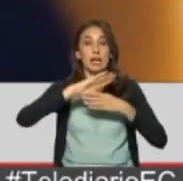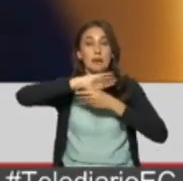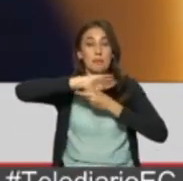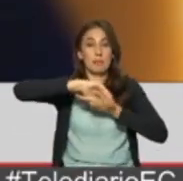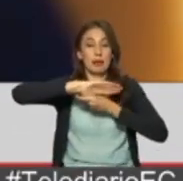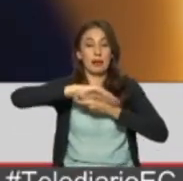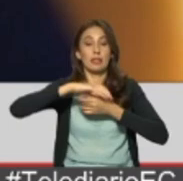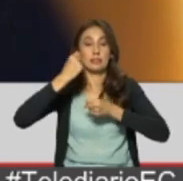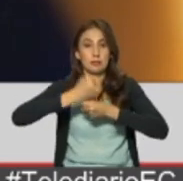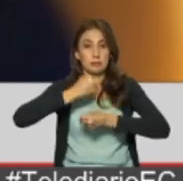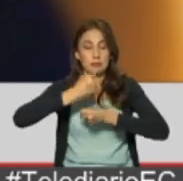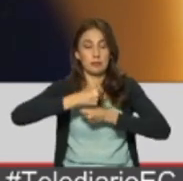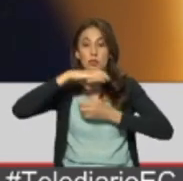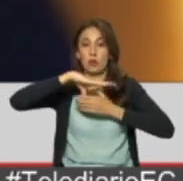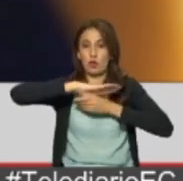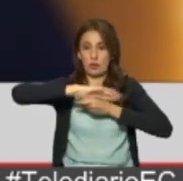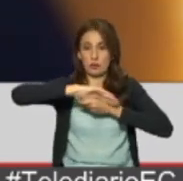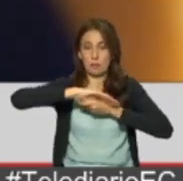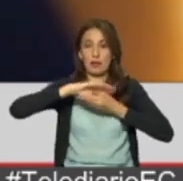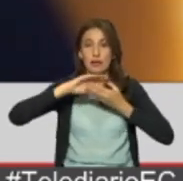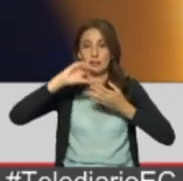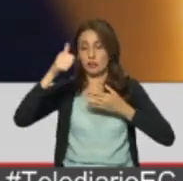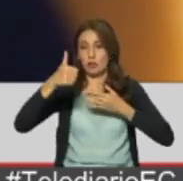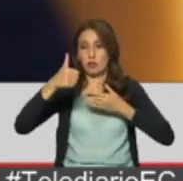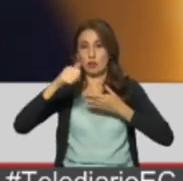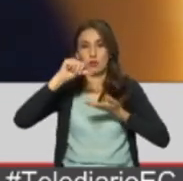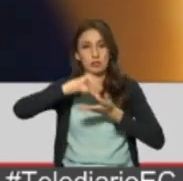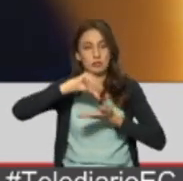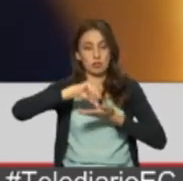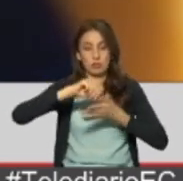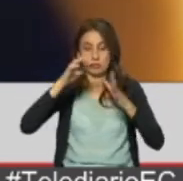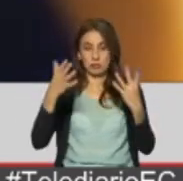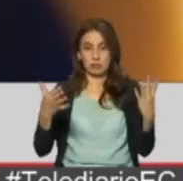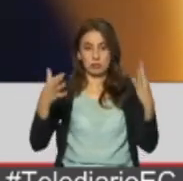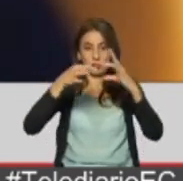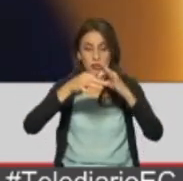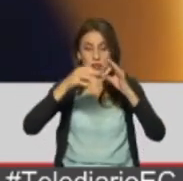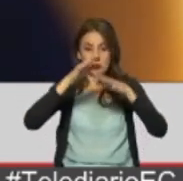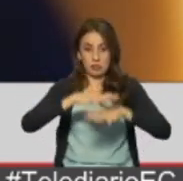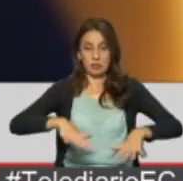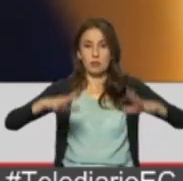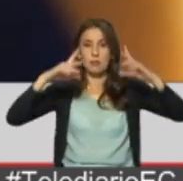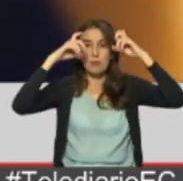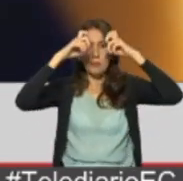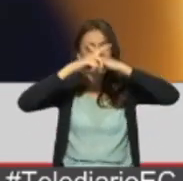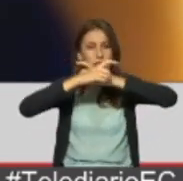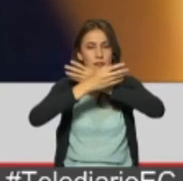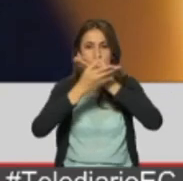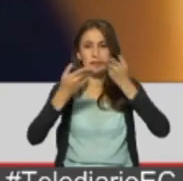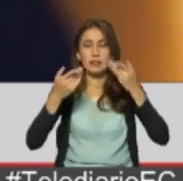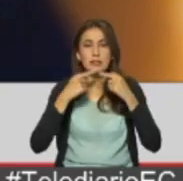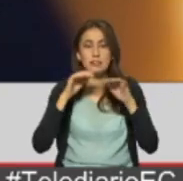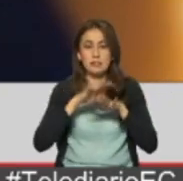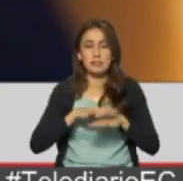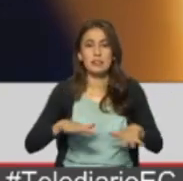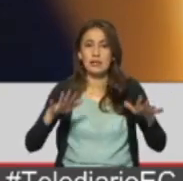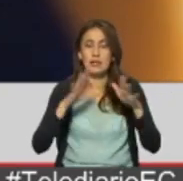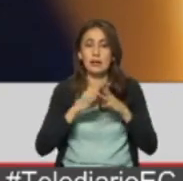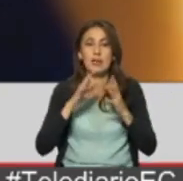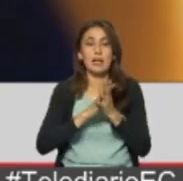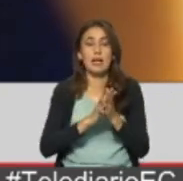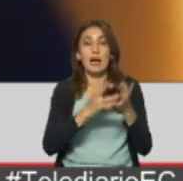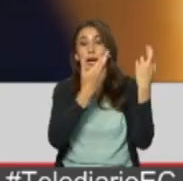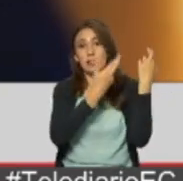para ver la posibilidad de encontrar, de surtirnos de esto. Es muy difícil. por lo que se ha exhortado a los